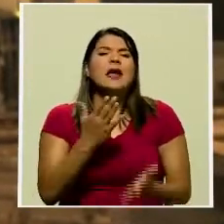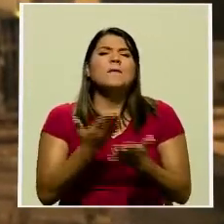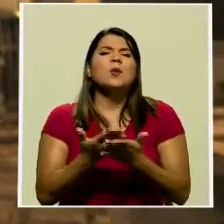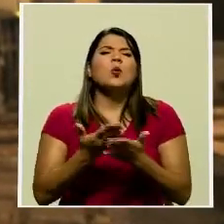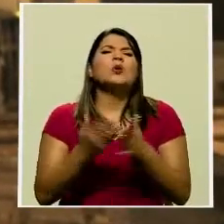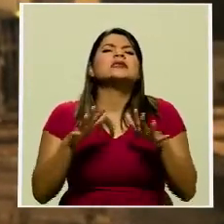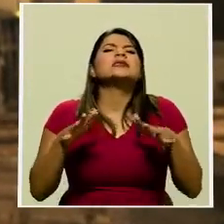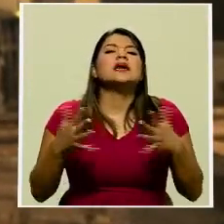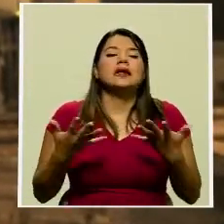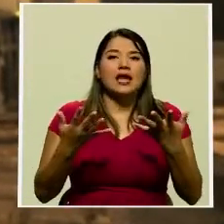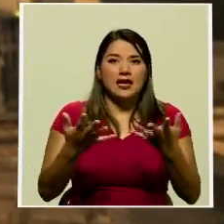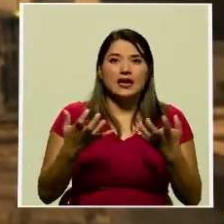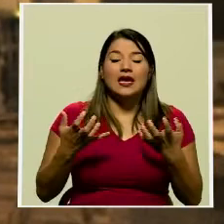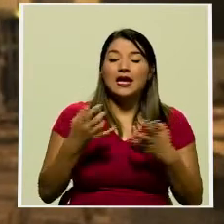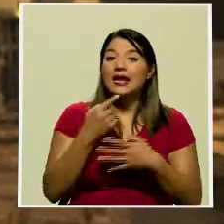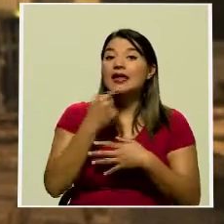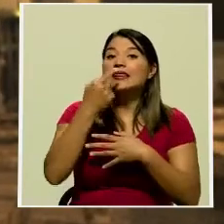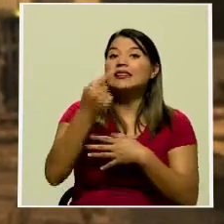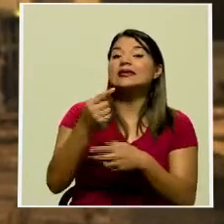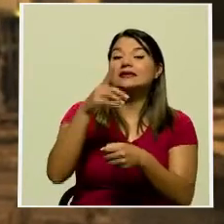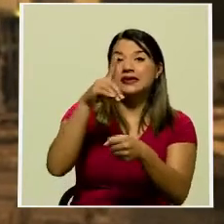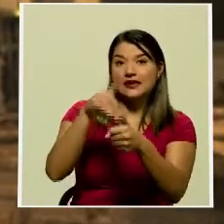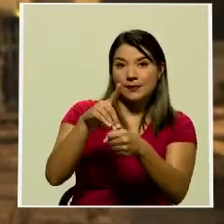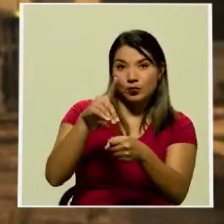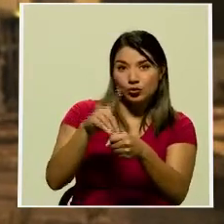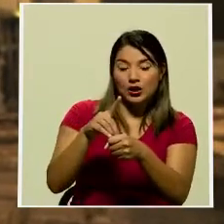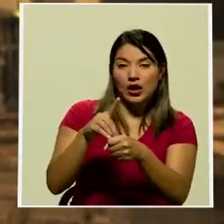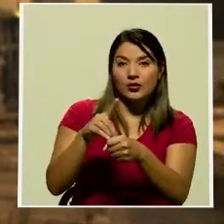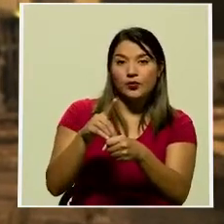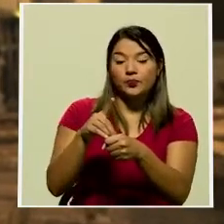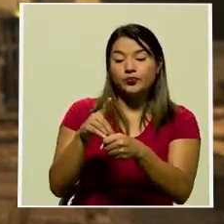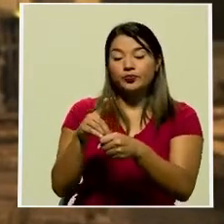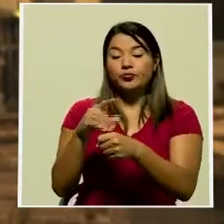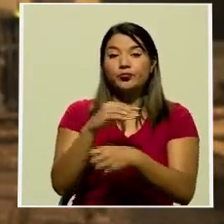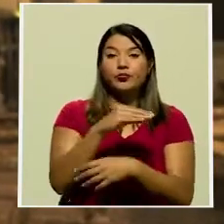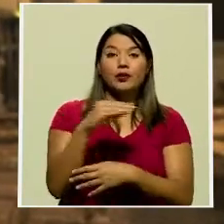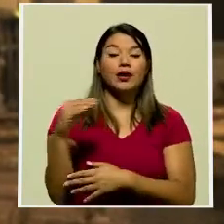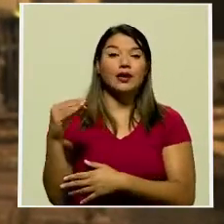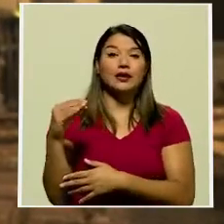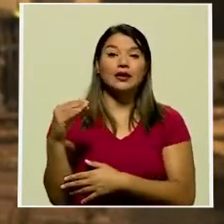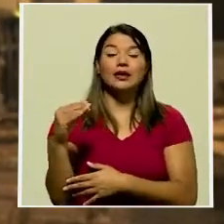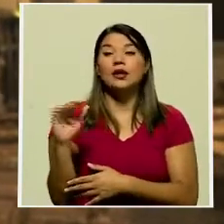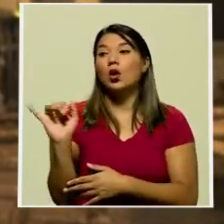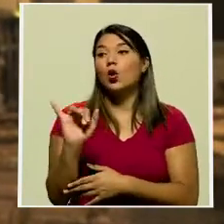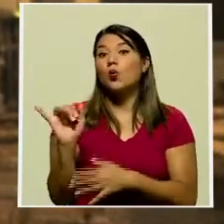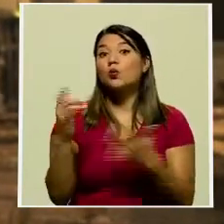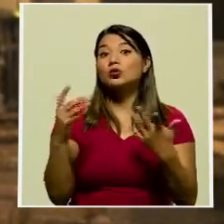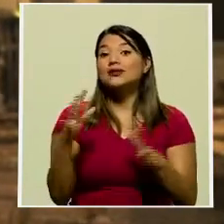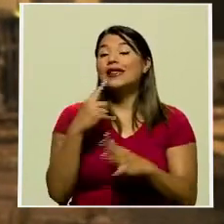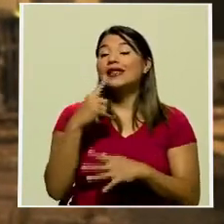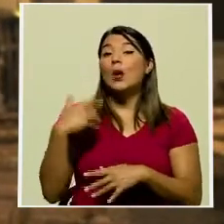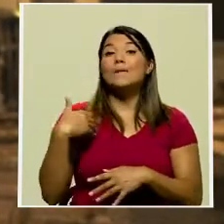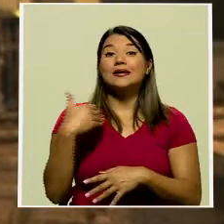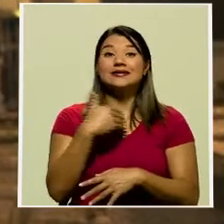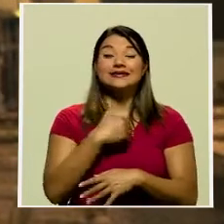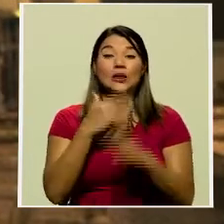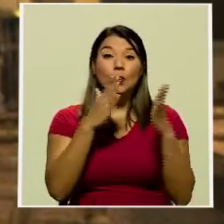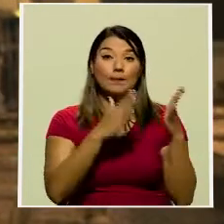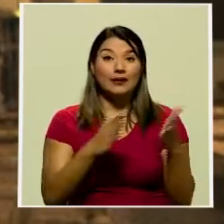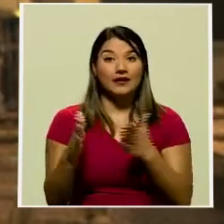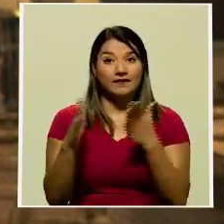es, según el propio diputado y también los números que ha pues expuesto el Ministerio de Planificación desde semanas atrás, es